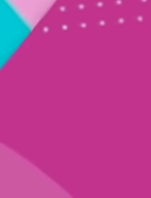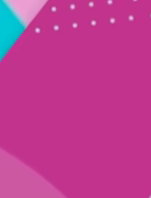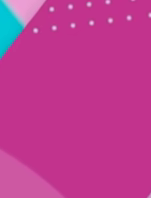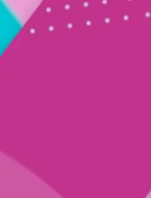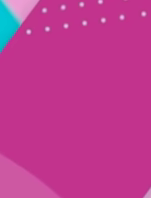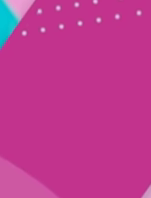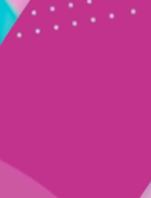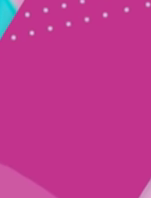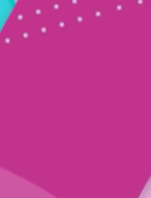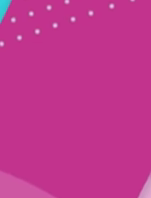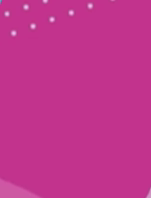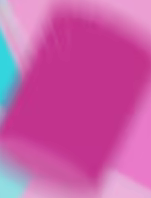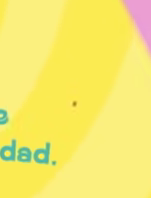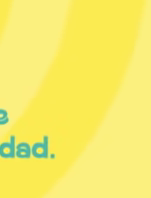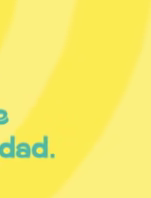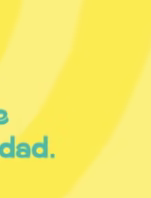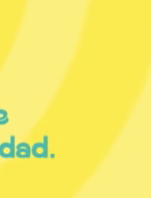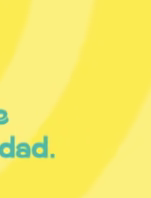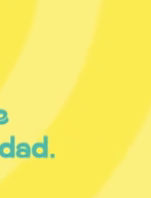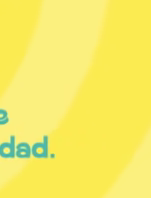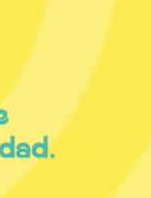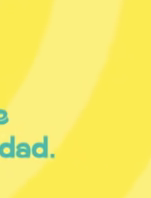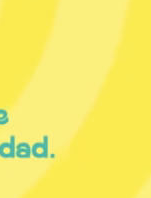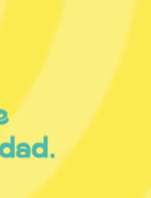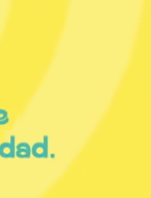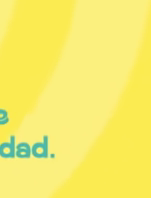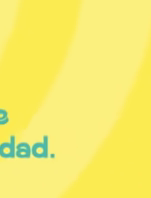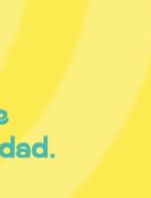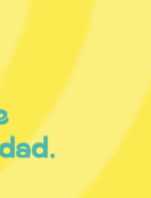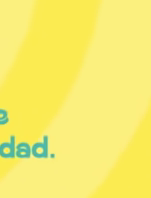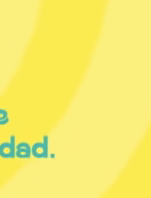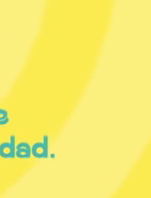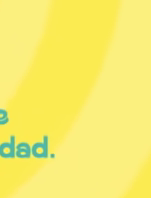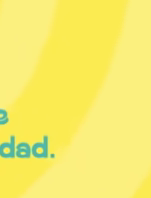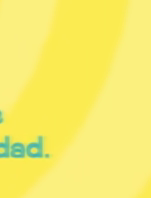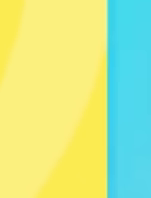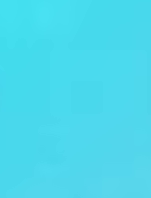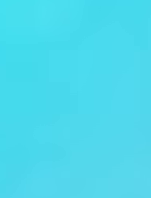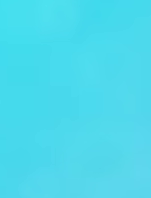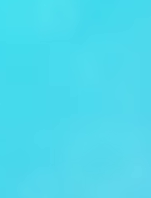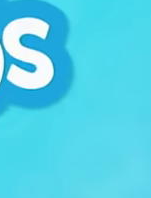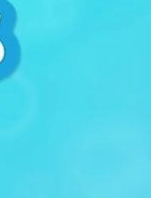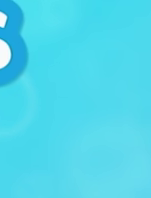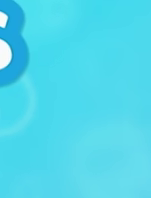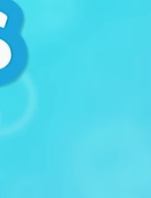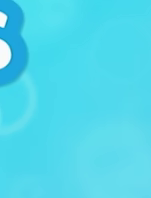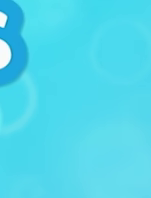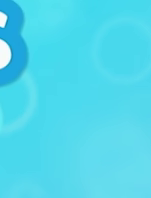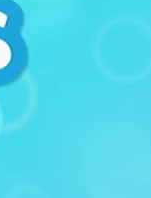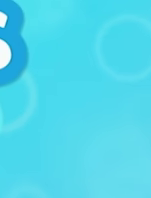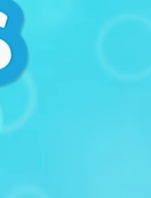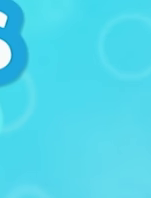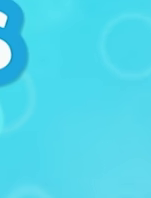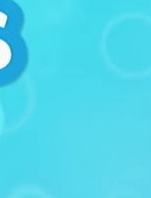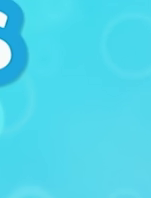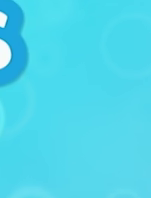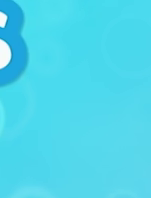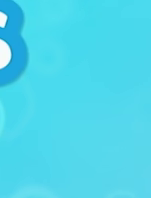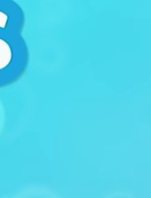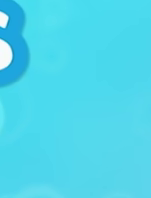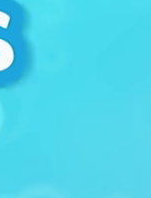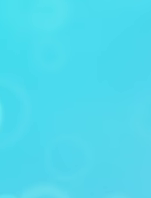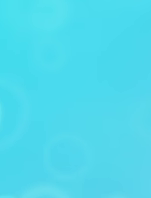Lavarnos las manos varias veces al día es importante para prevenir cualquier enfermedad. Sigue estos pasos para